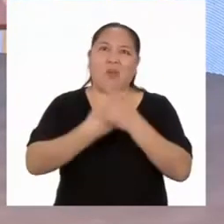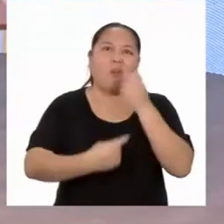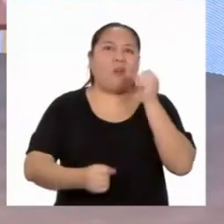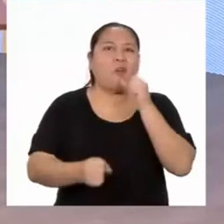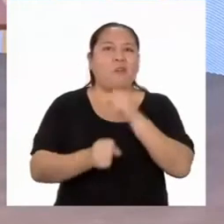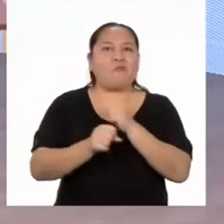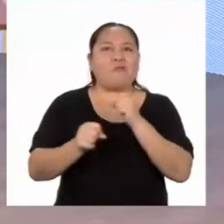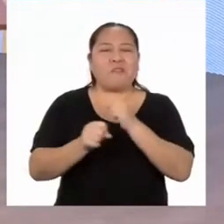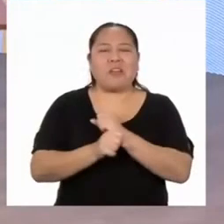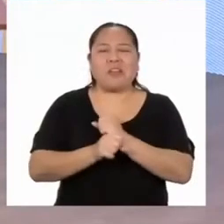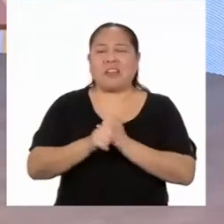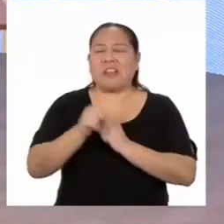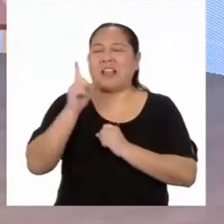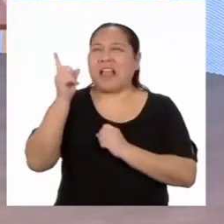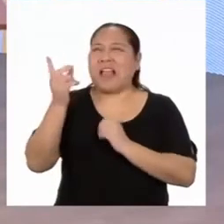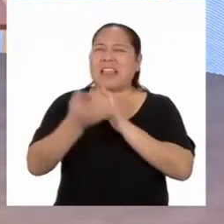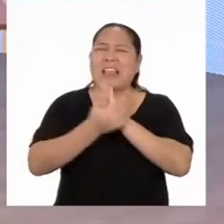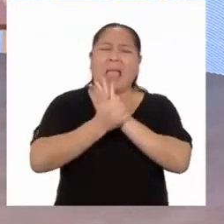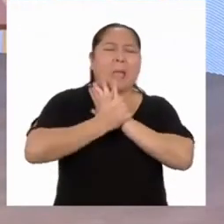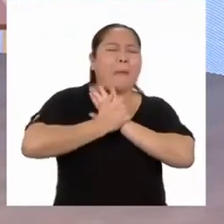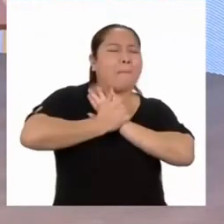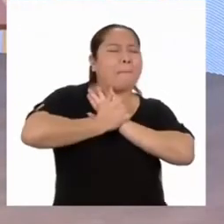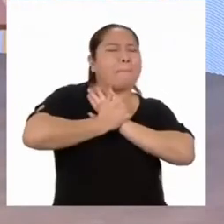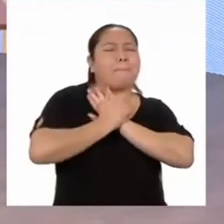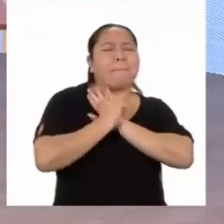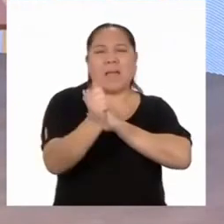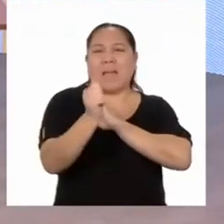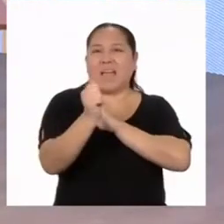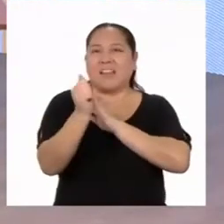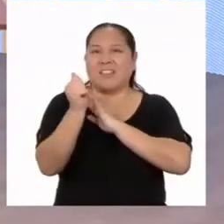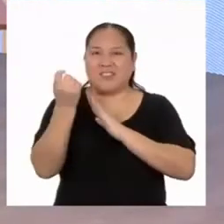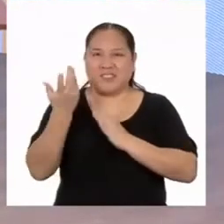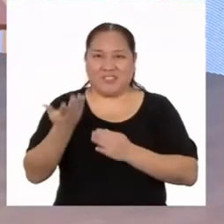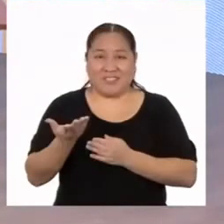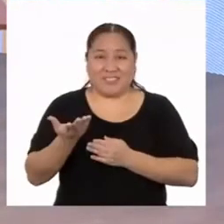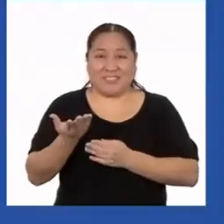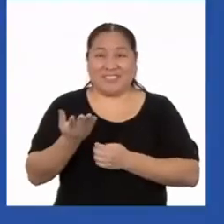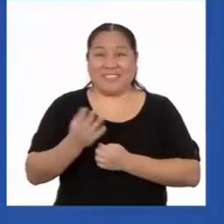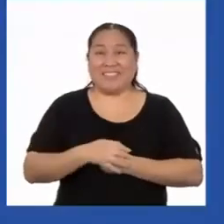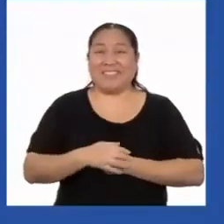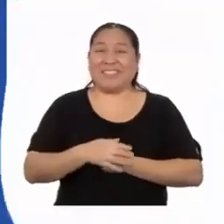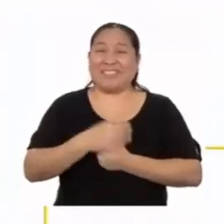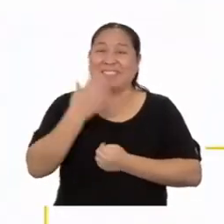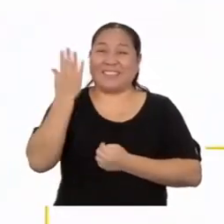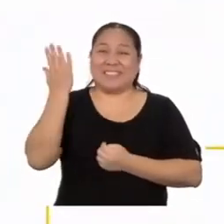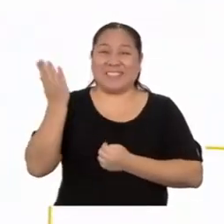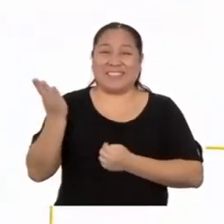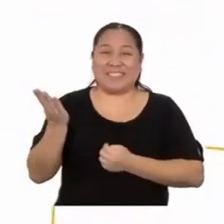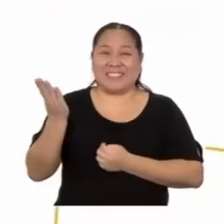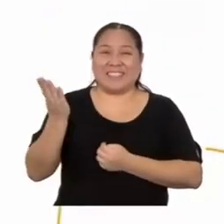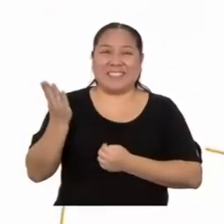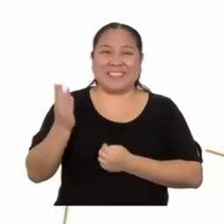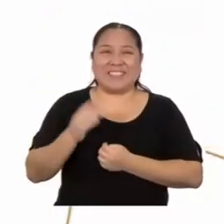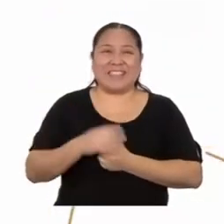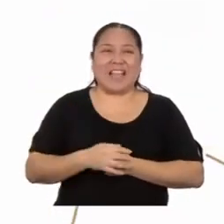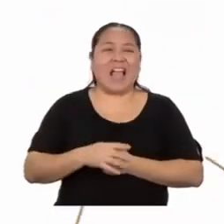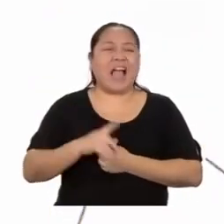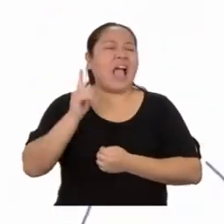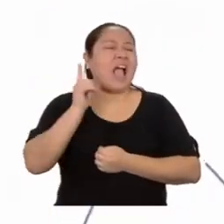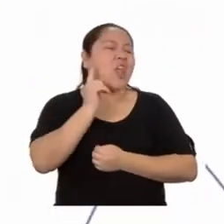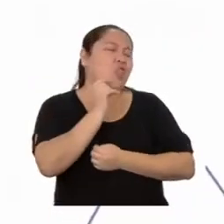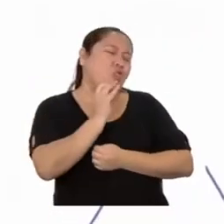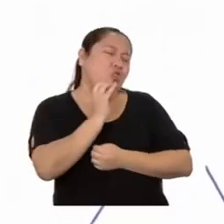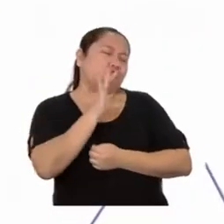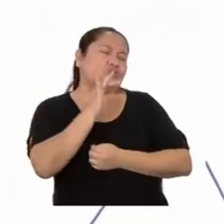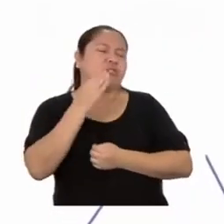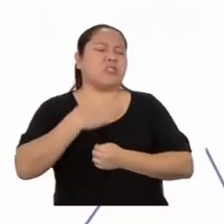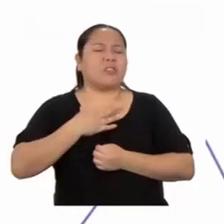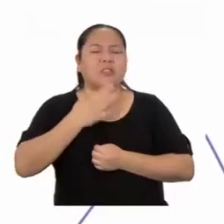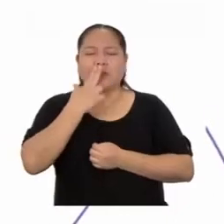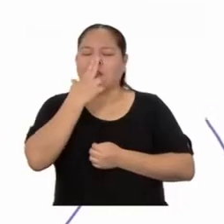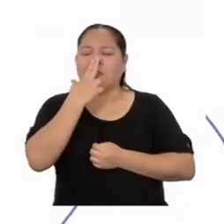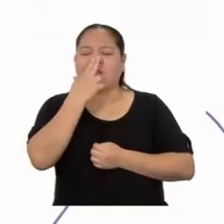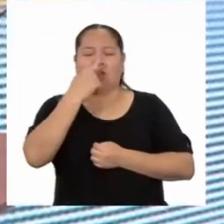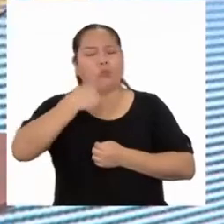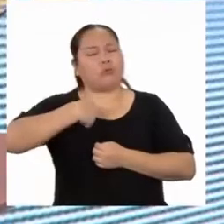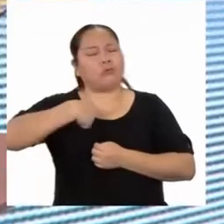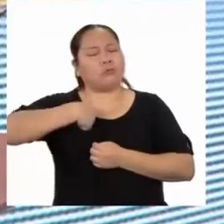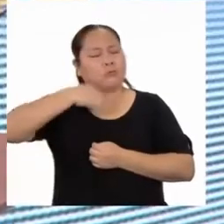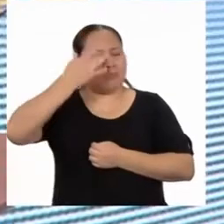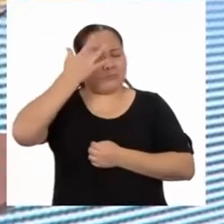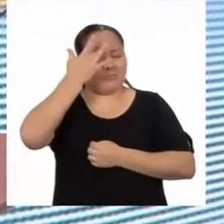al archiexperto en todo. Me refiero ¡A Tocino, el